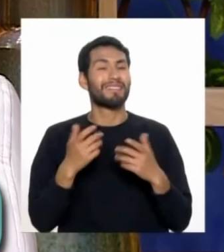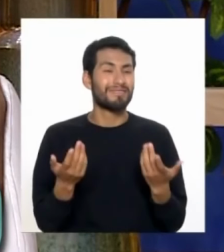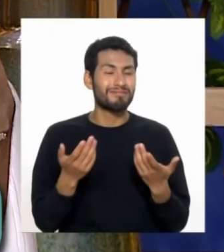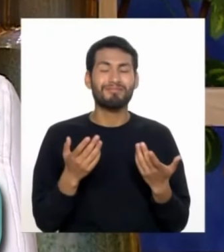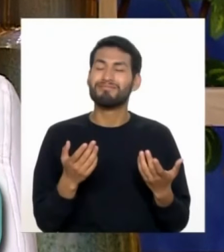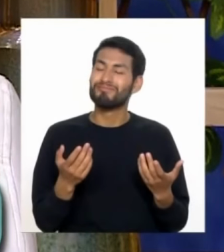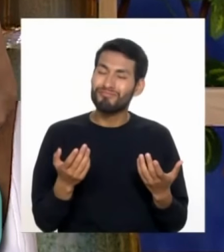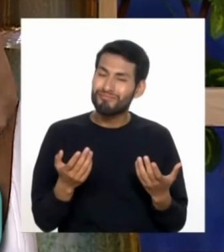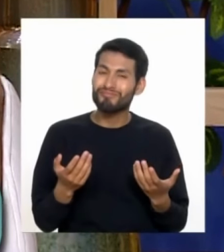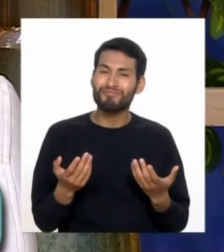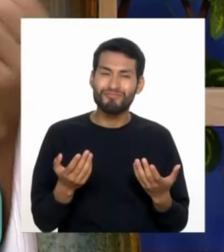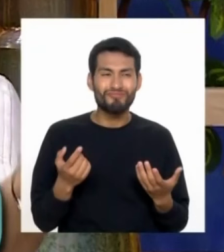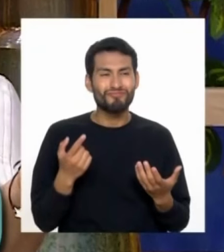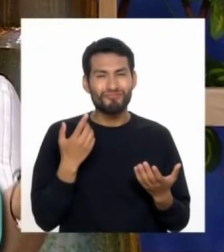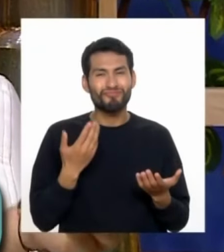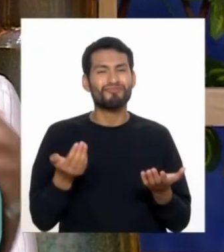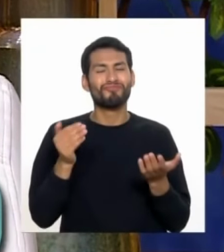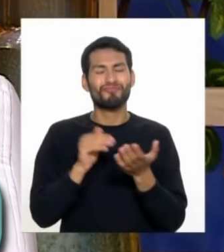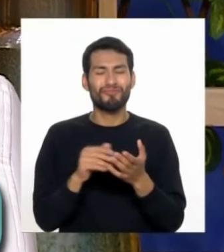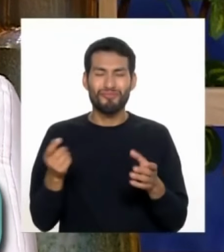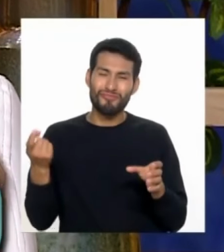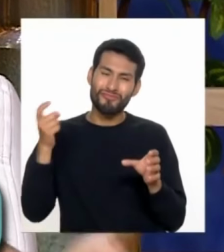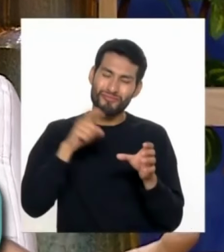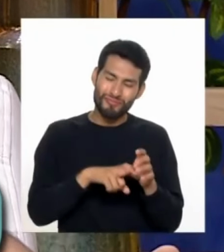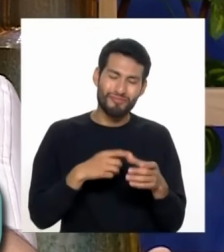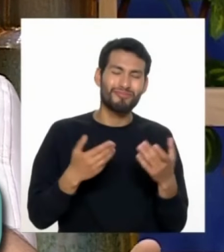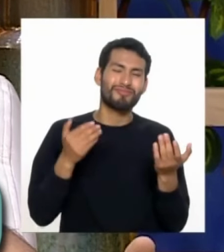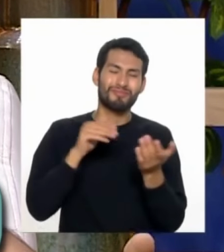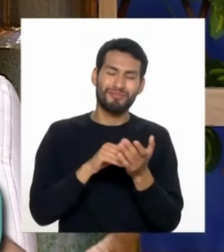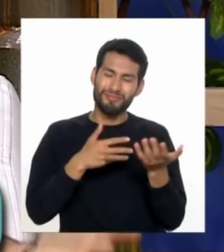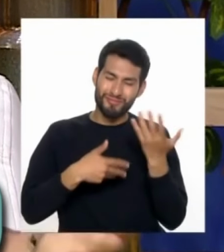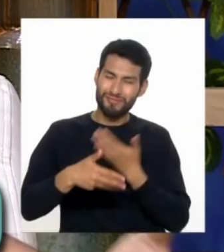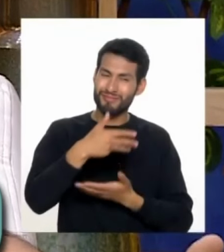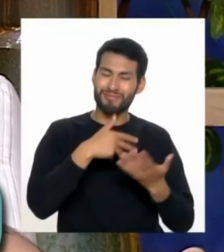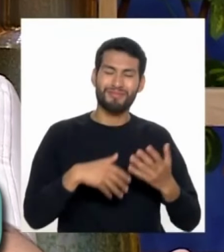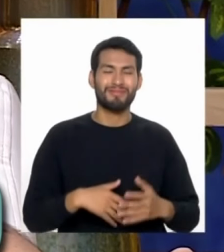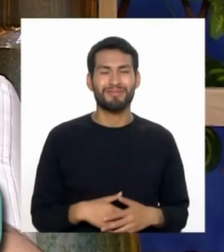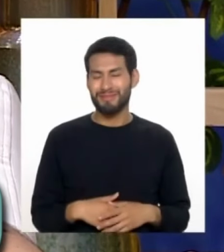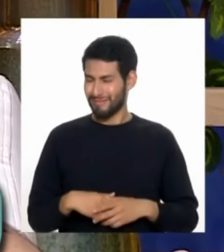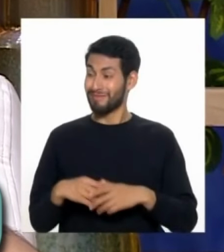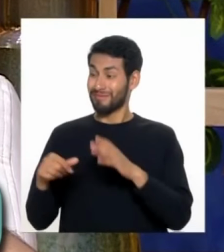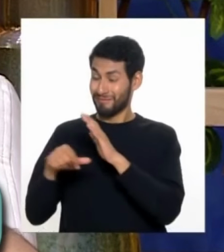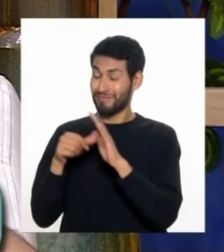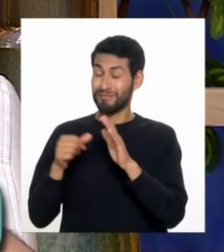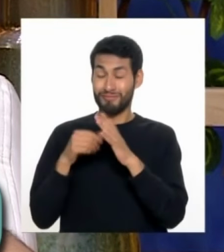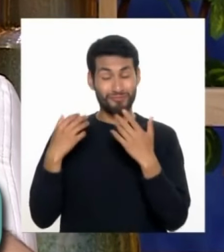llegar a una reinserción y resocialización